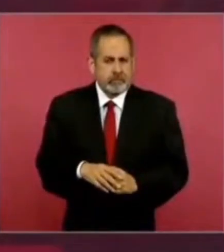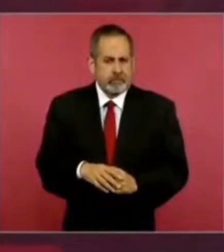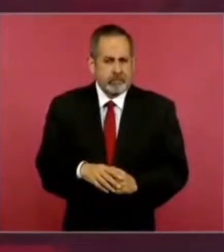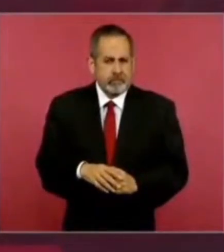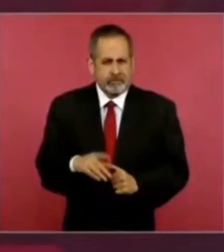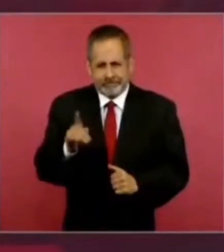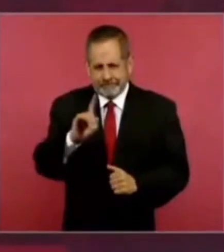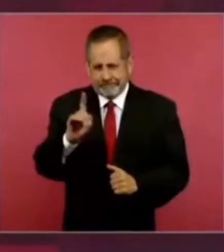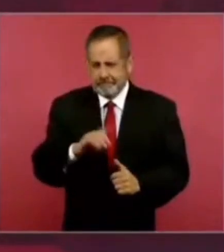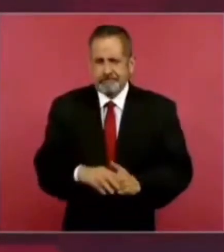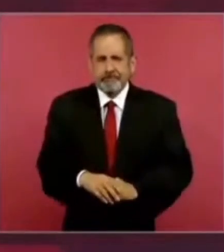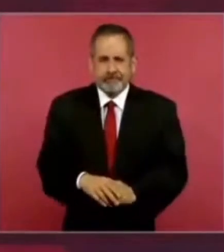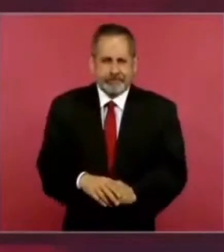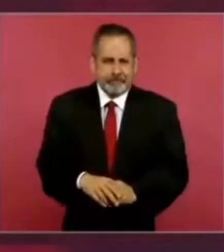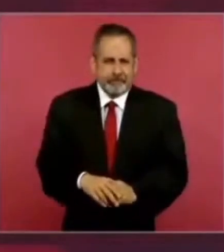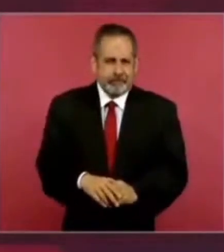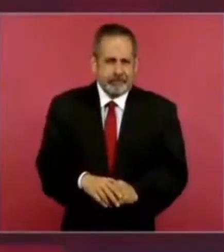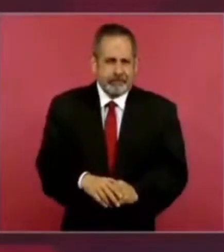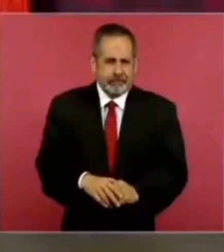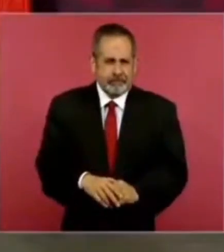no.